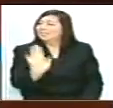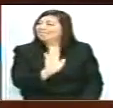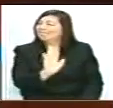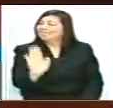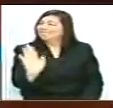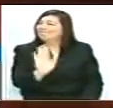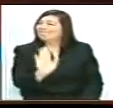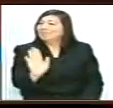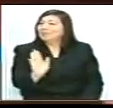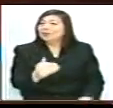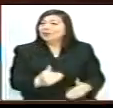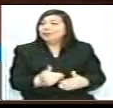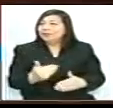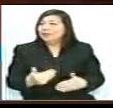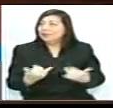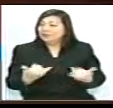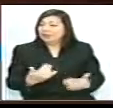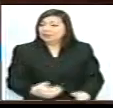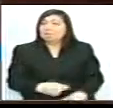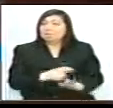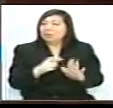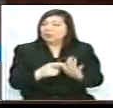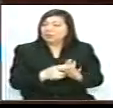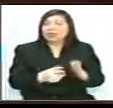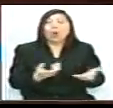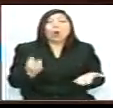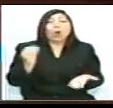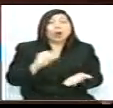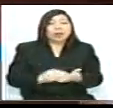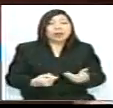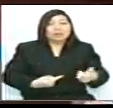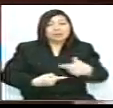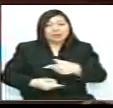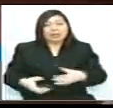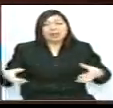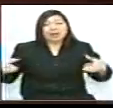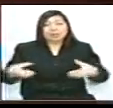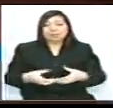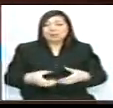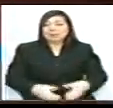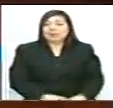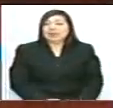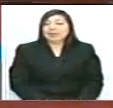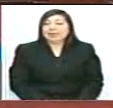no pase este proyecto de ley que regrese a comisiones. Muchas gracias.